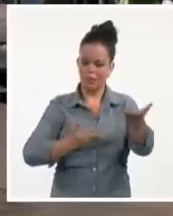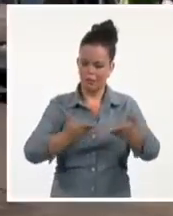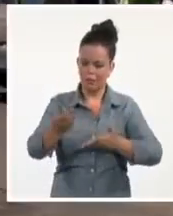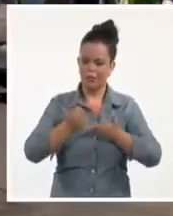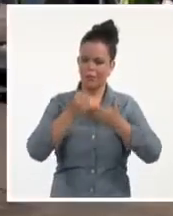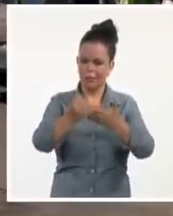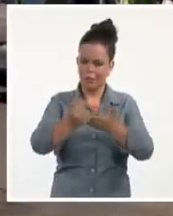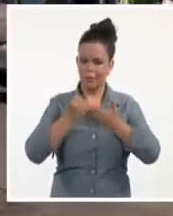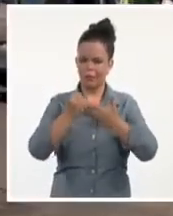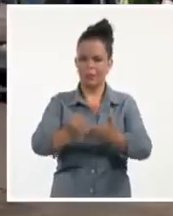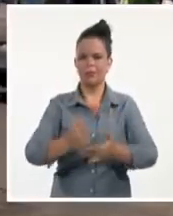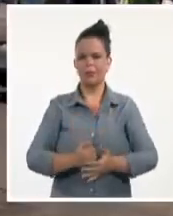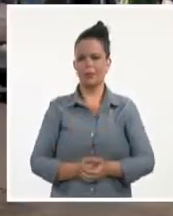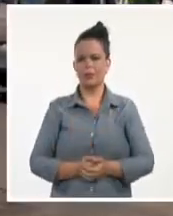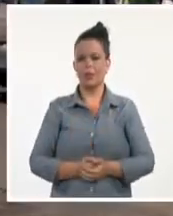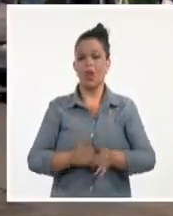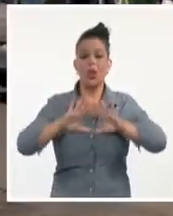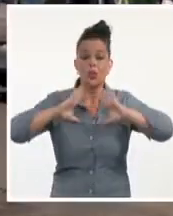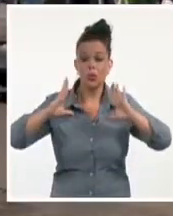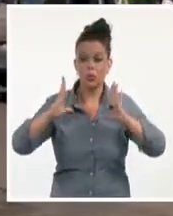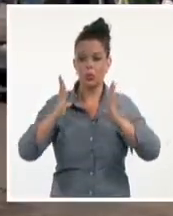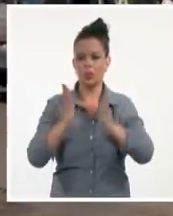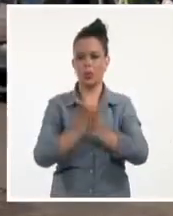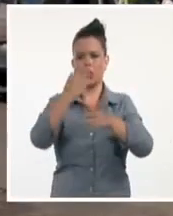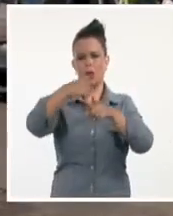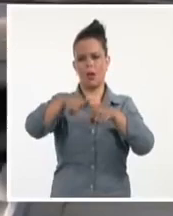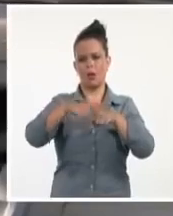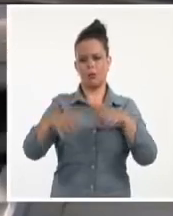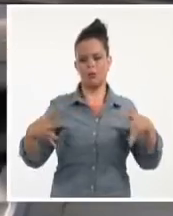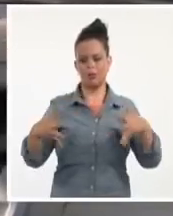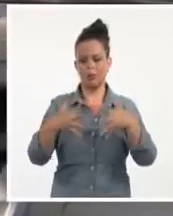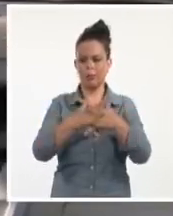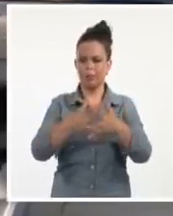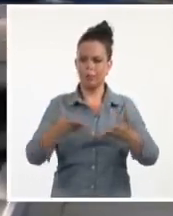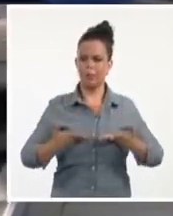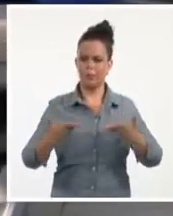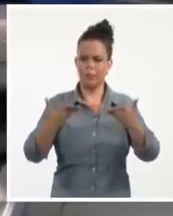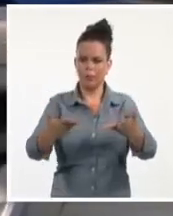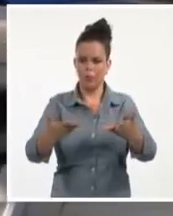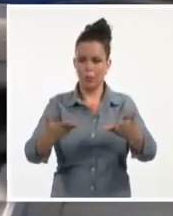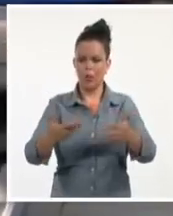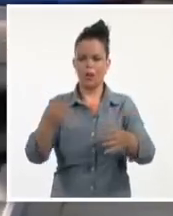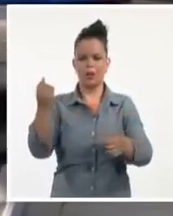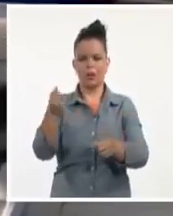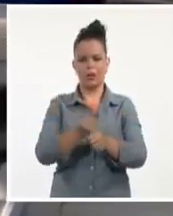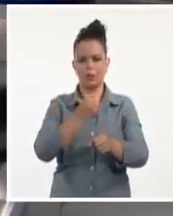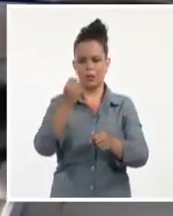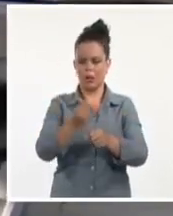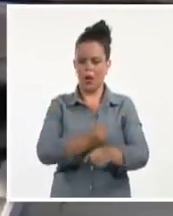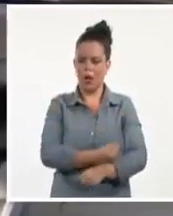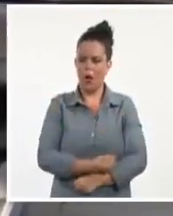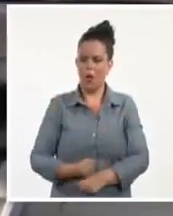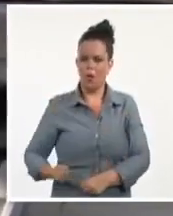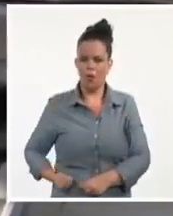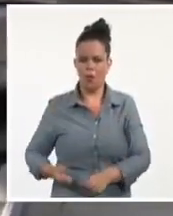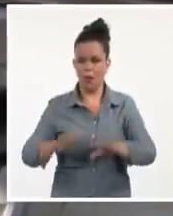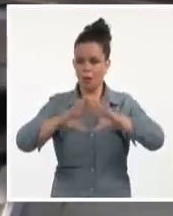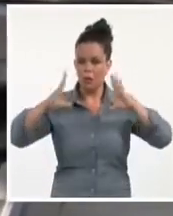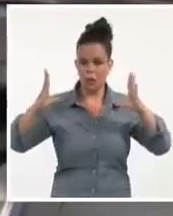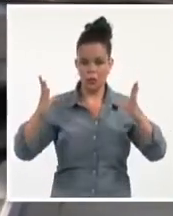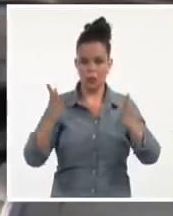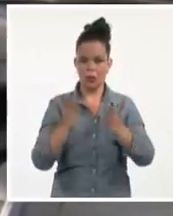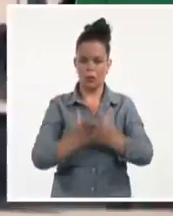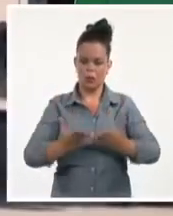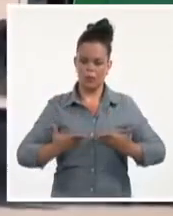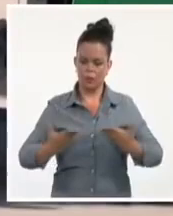todas esas entregas se combinan con los esfuerzos que enfrentan el desgaste material y trabas constantes generadas por medidas